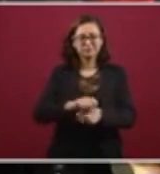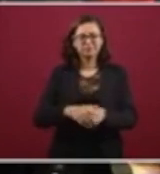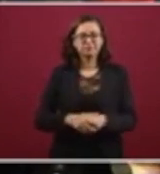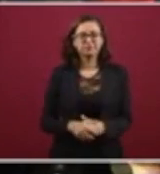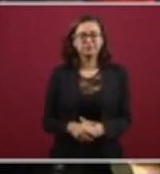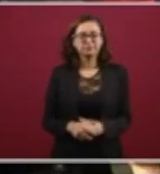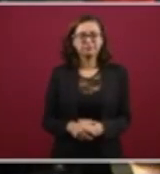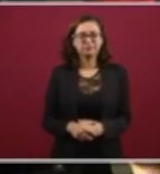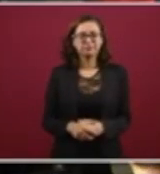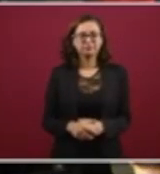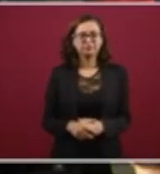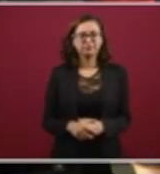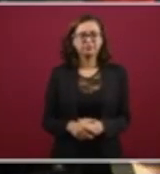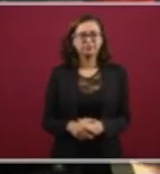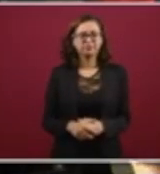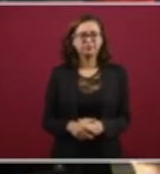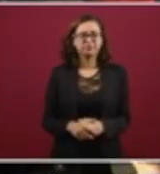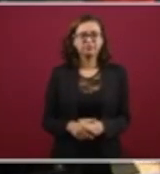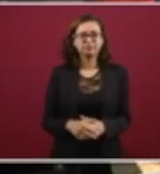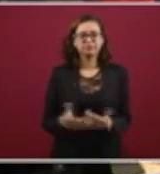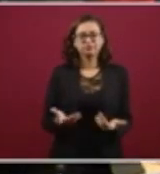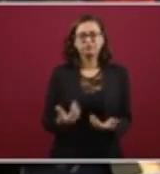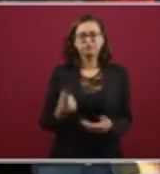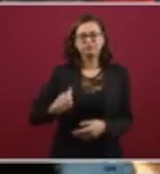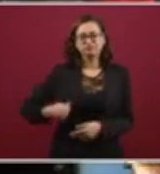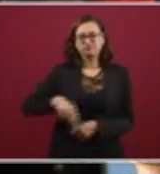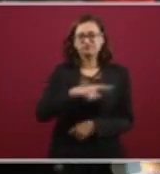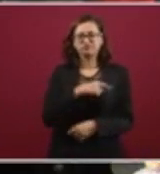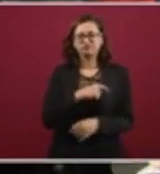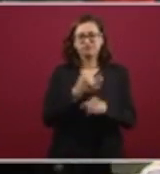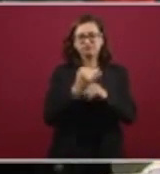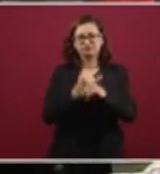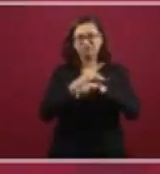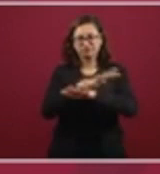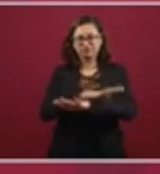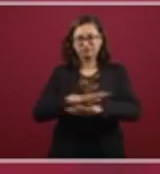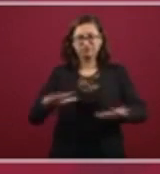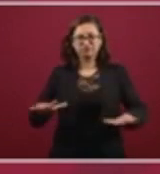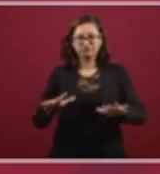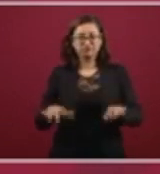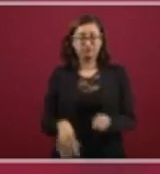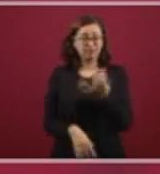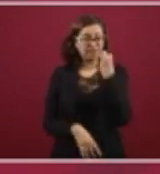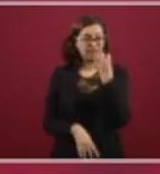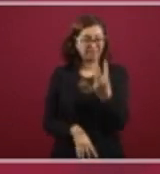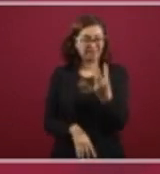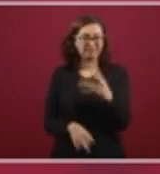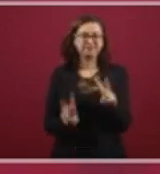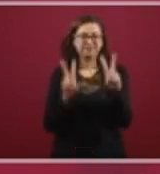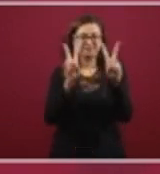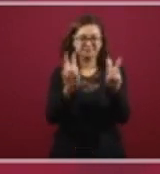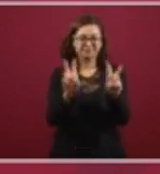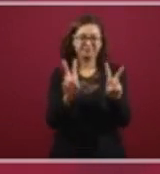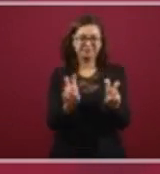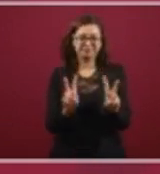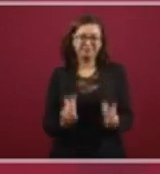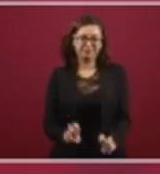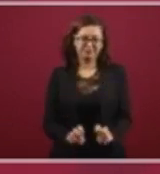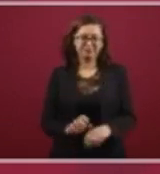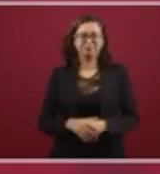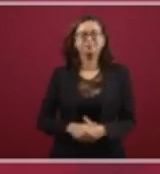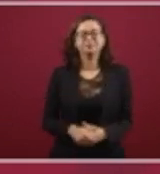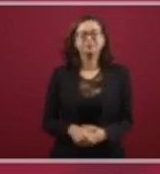a informar sobre tres temas, tres asuntos.